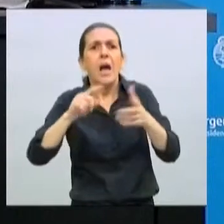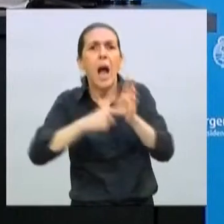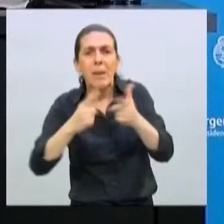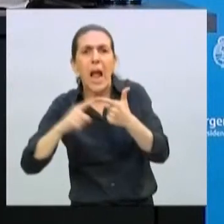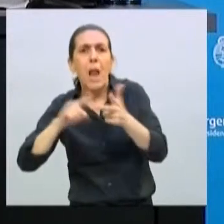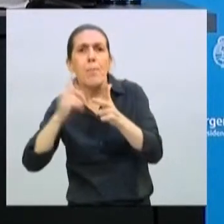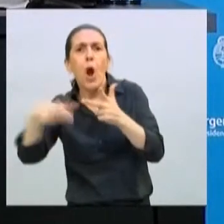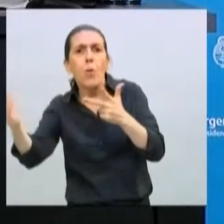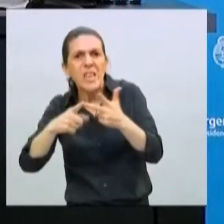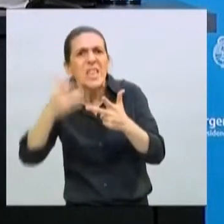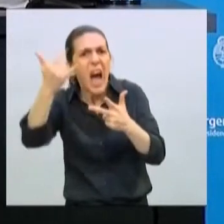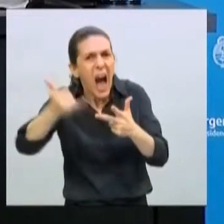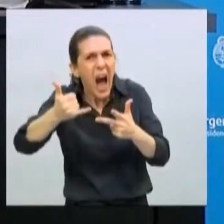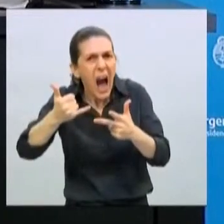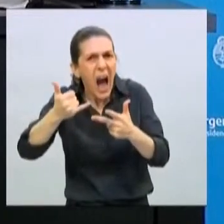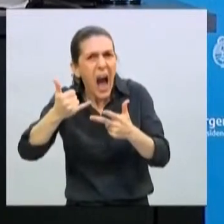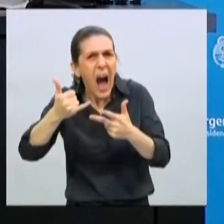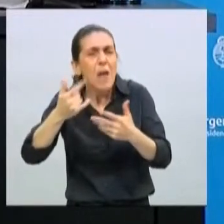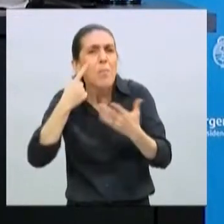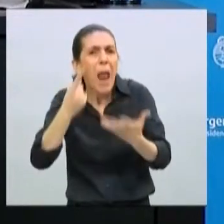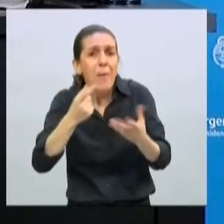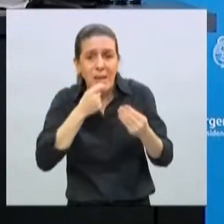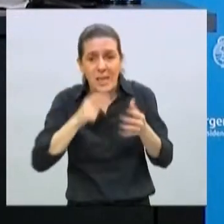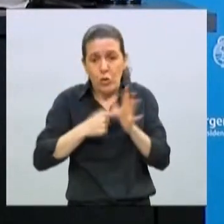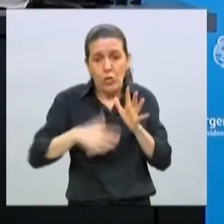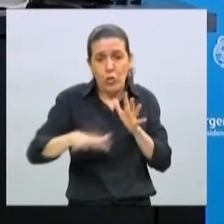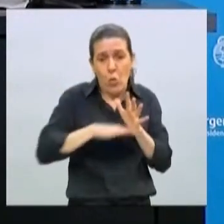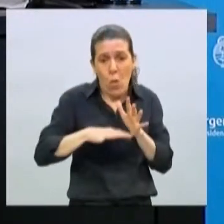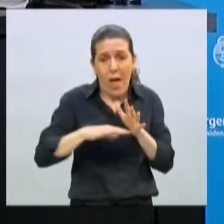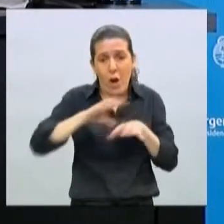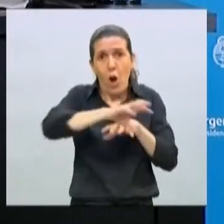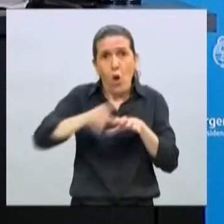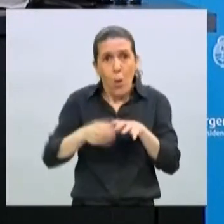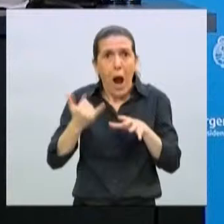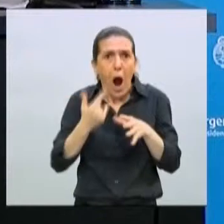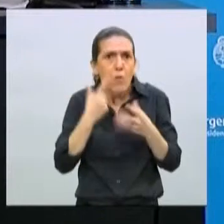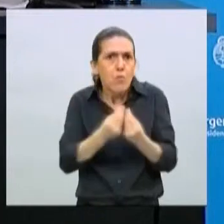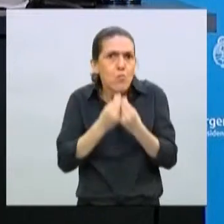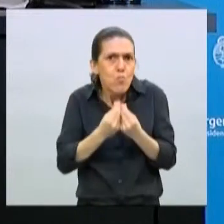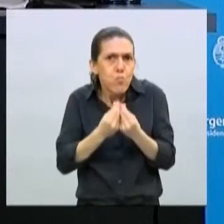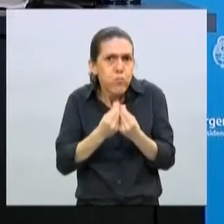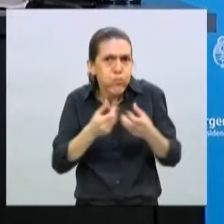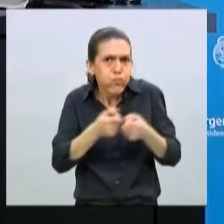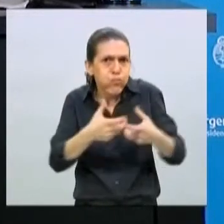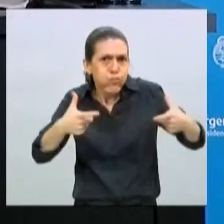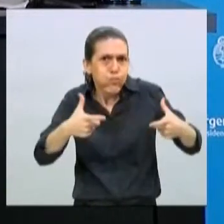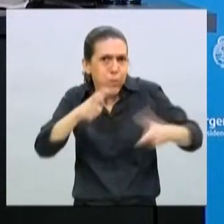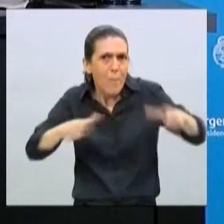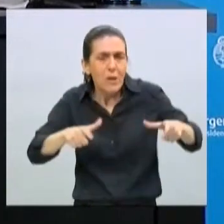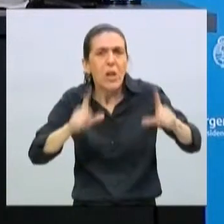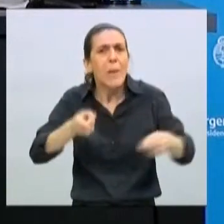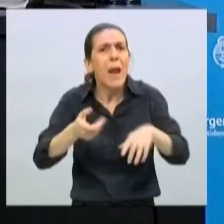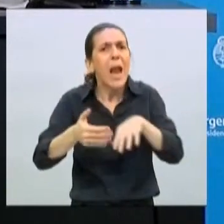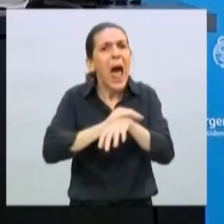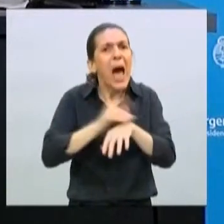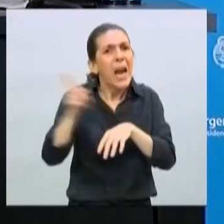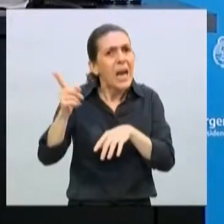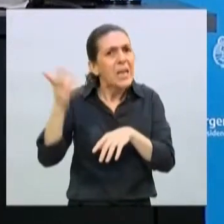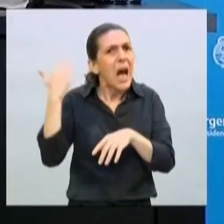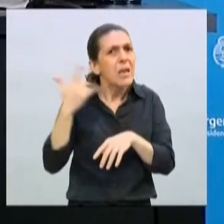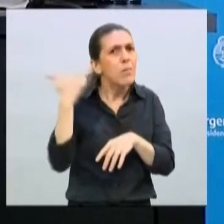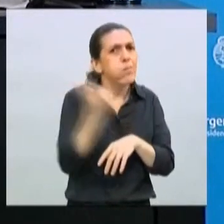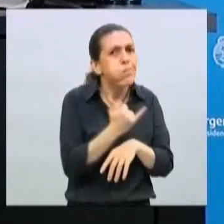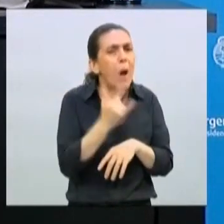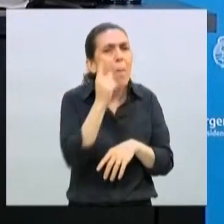sobre todo sabiendo dónde está el foco de infección, ¿no?, que está en el ámbito de la ciudad y del conurbano. Y después también Horacio Rodríguez Larreta habló de la posibilidad de que los padres